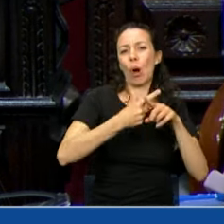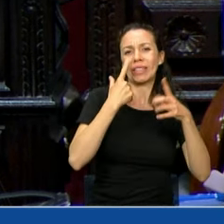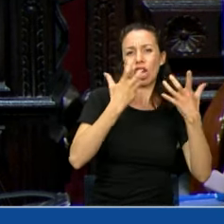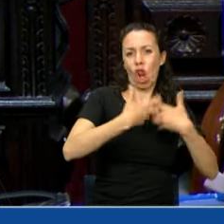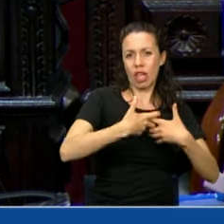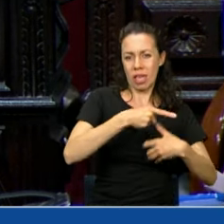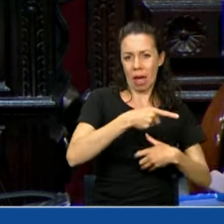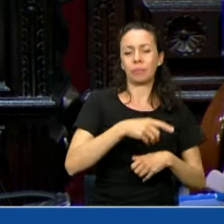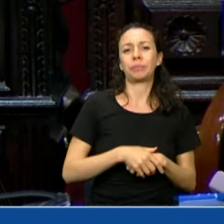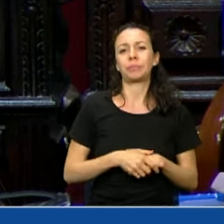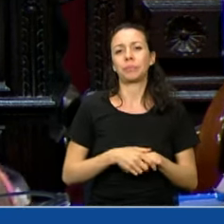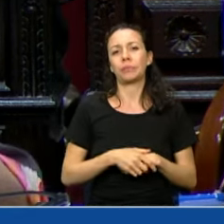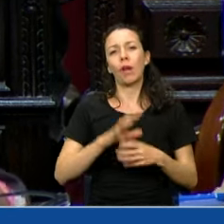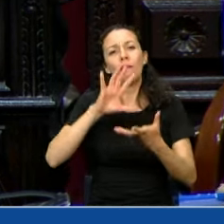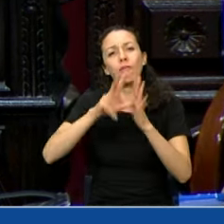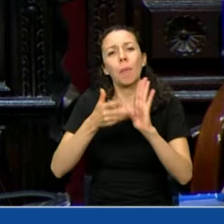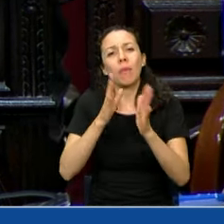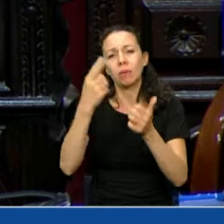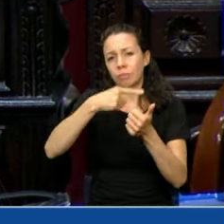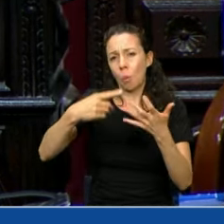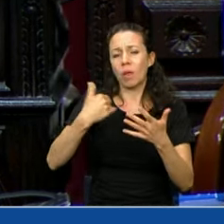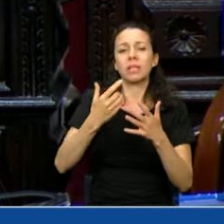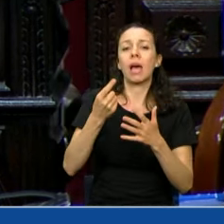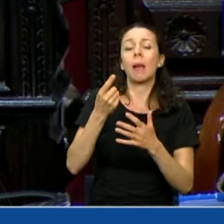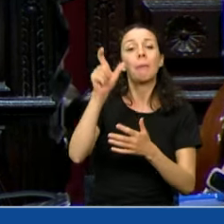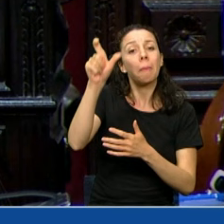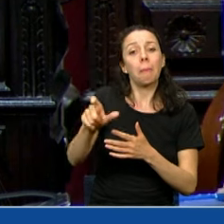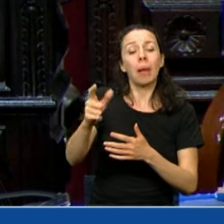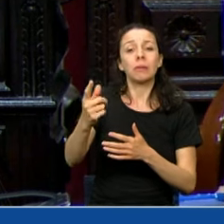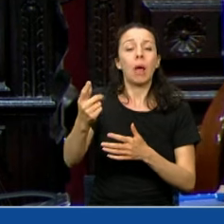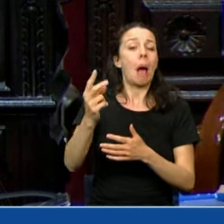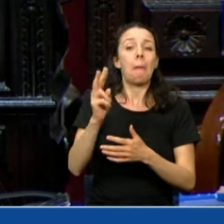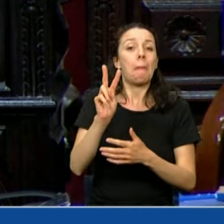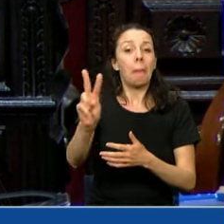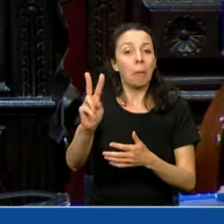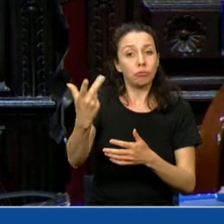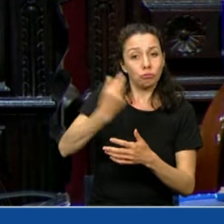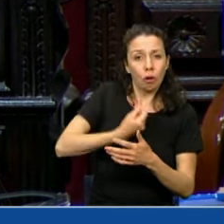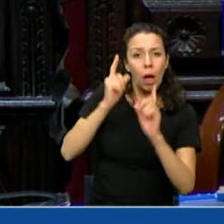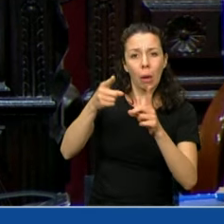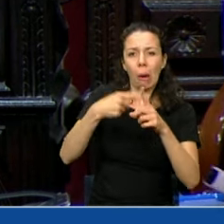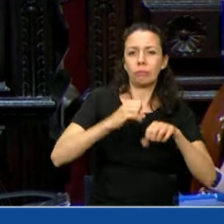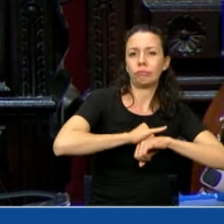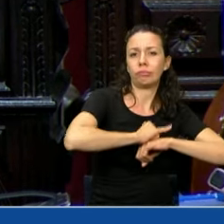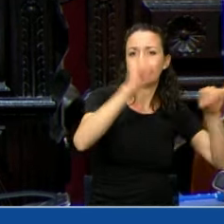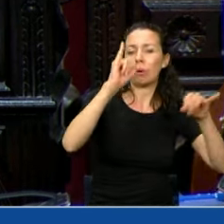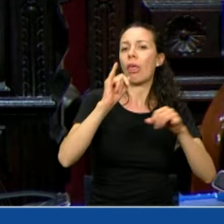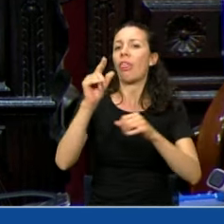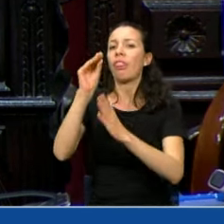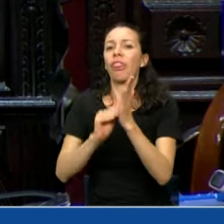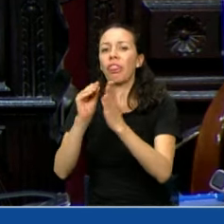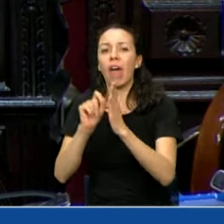diversas puede ser la obtención y la difusión no consentida de material íntimo de desnudez y datos personales pueden ser